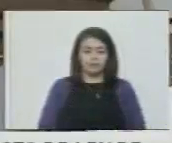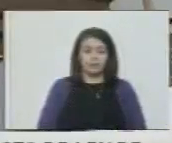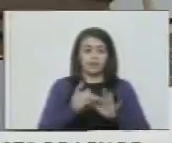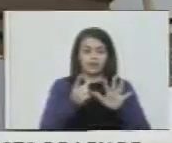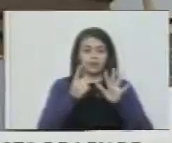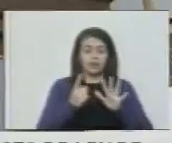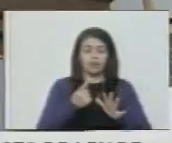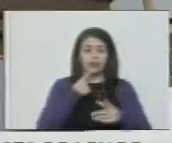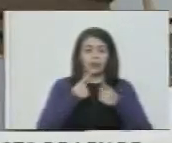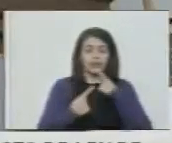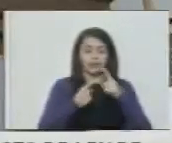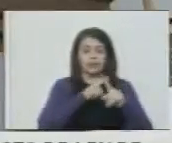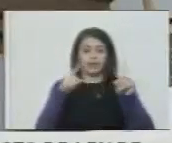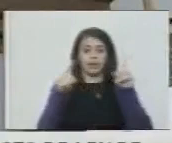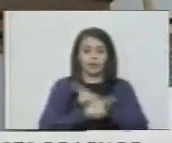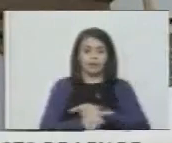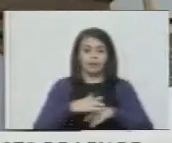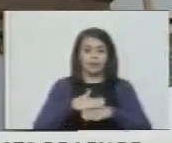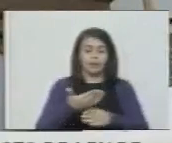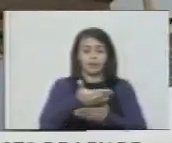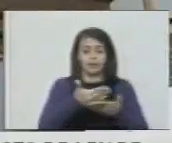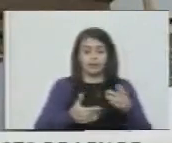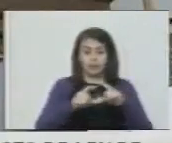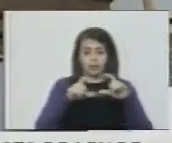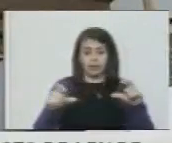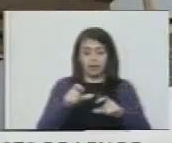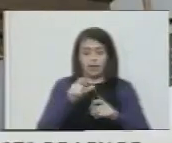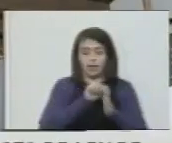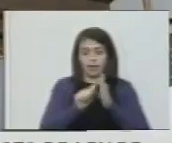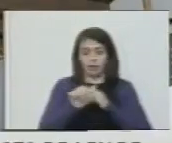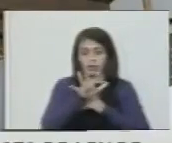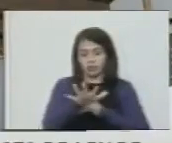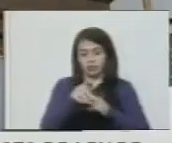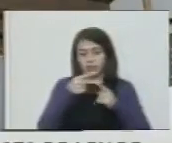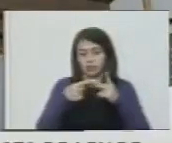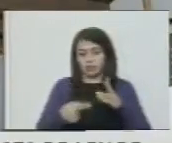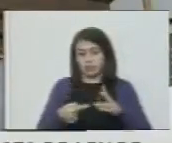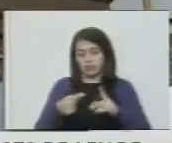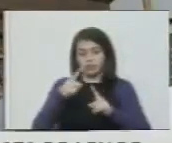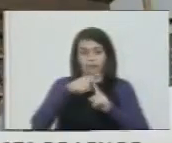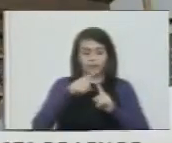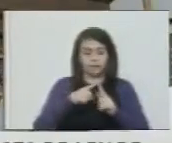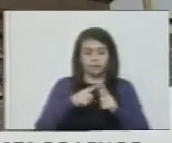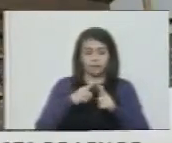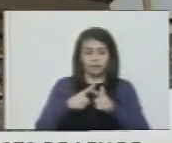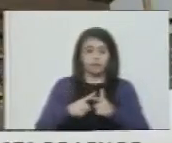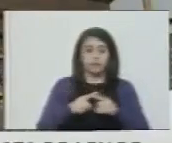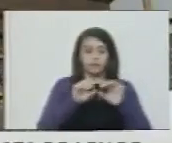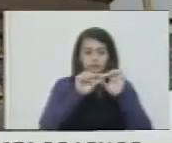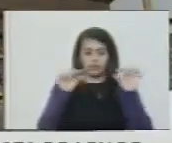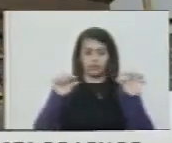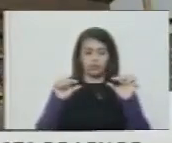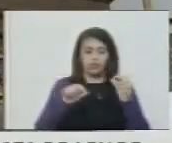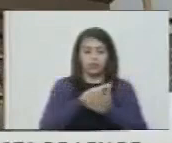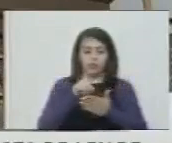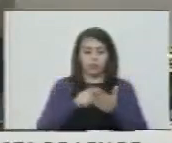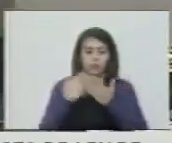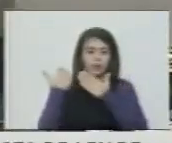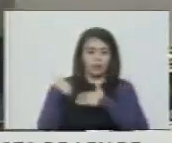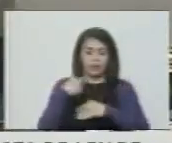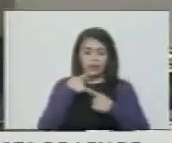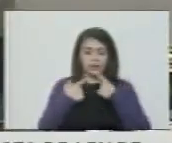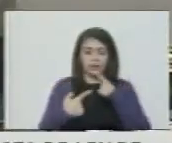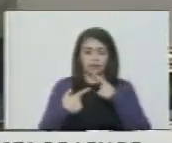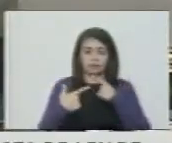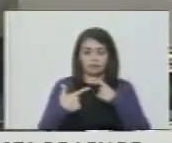Sexto. Se propone modificar el epígrafe del artículo 5 en los siguientes términos. Epígrafe, órgano competente. En